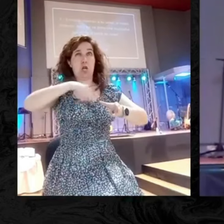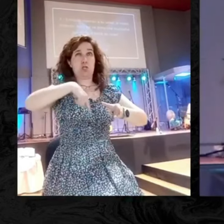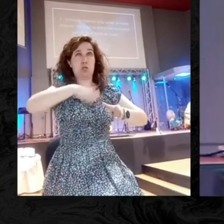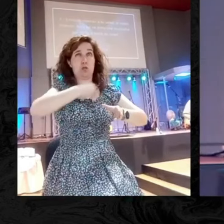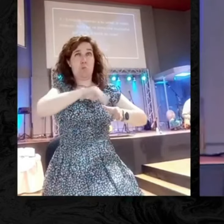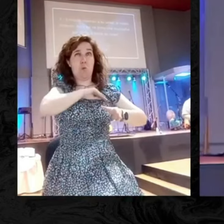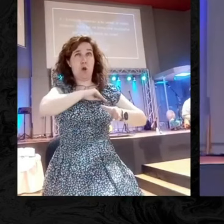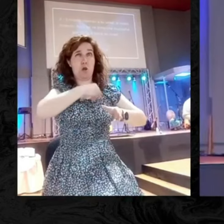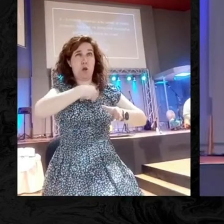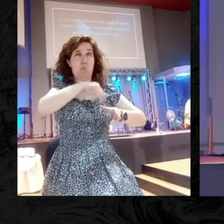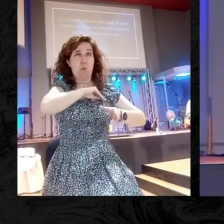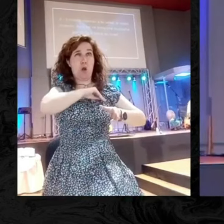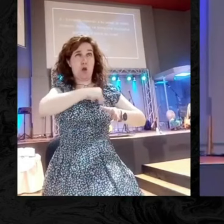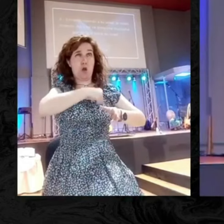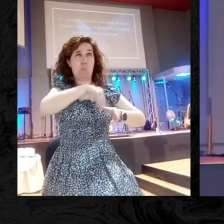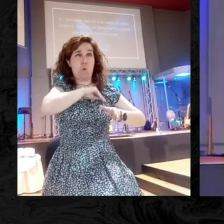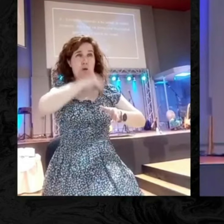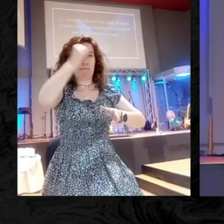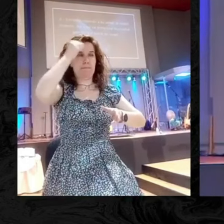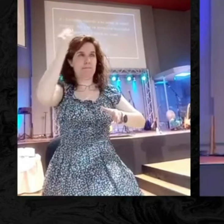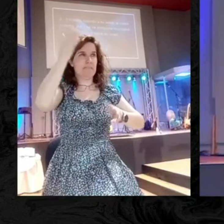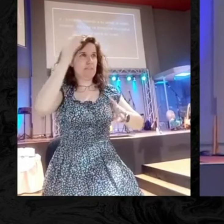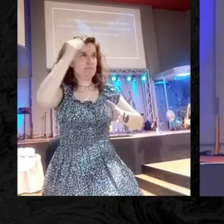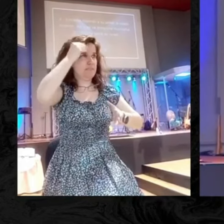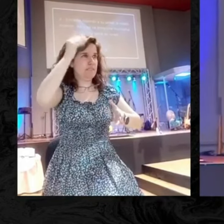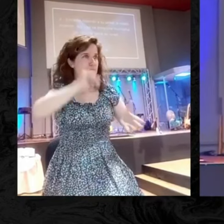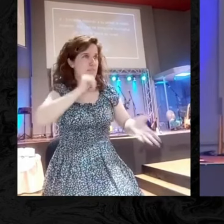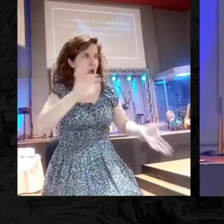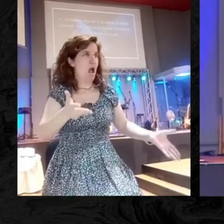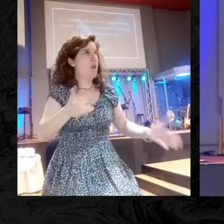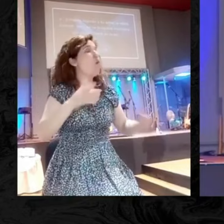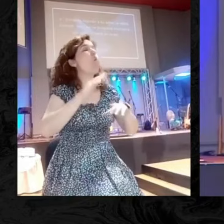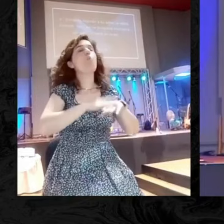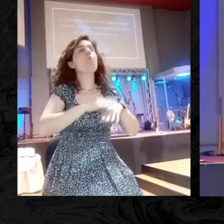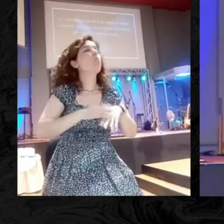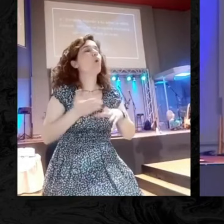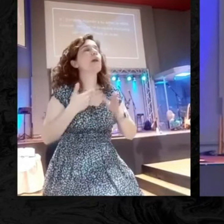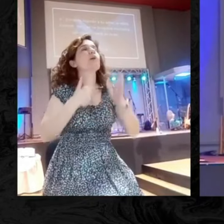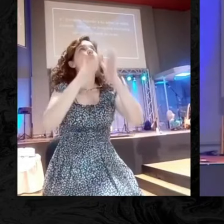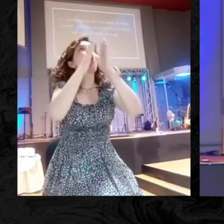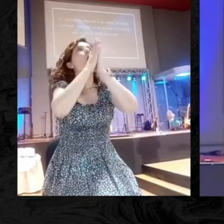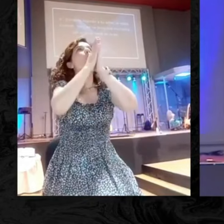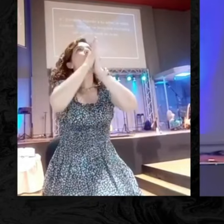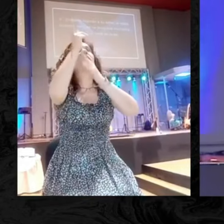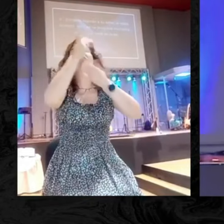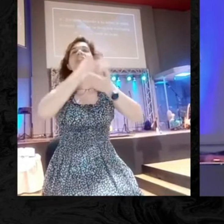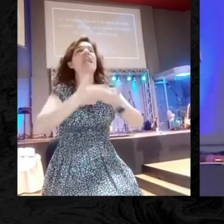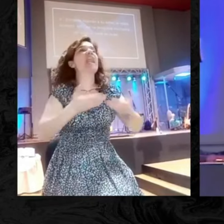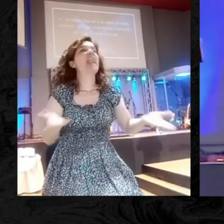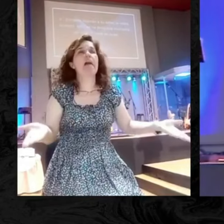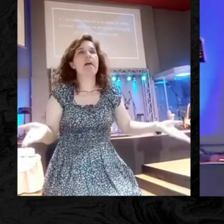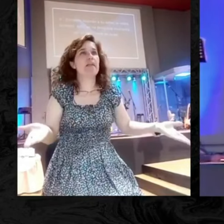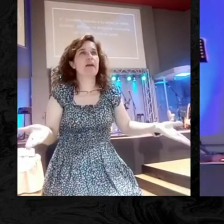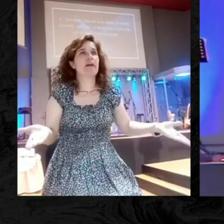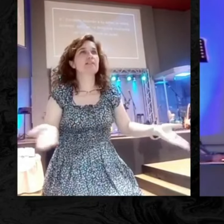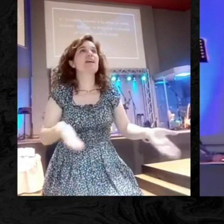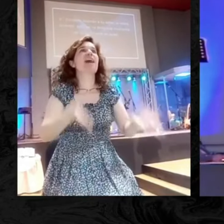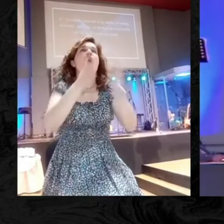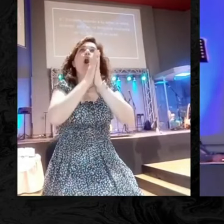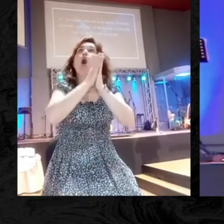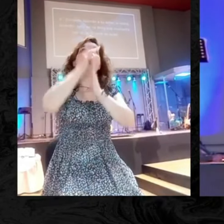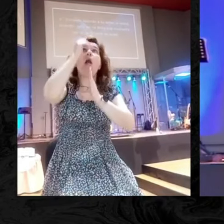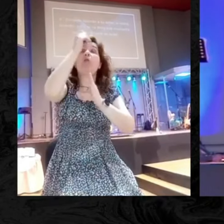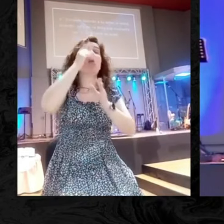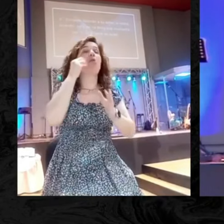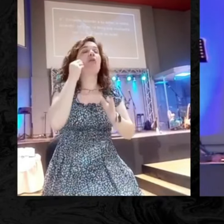perecemos Y es que cuando estamos en la tormenta verdad no logramos ver y yo también